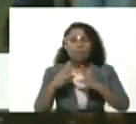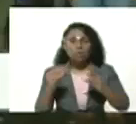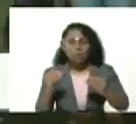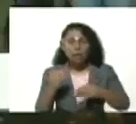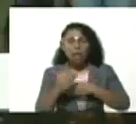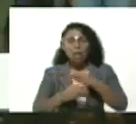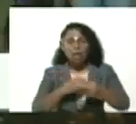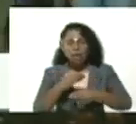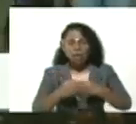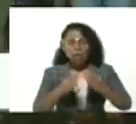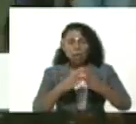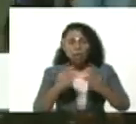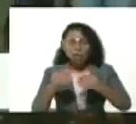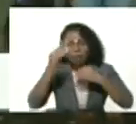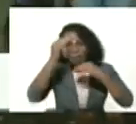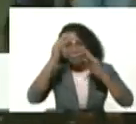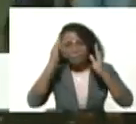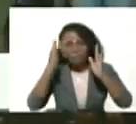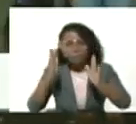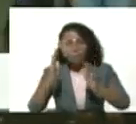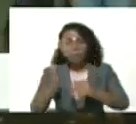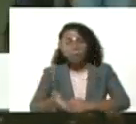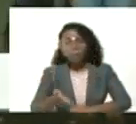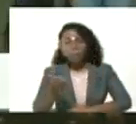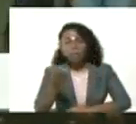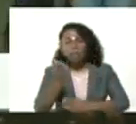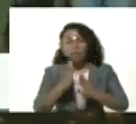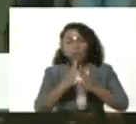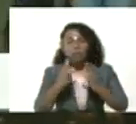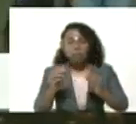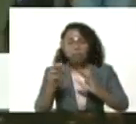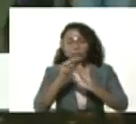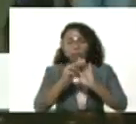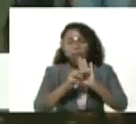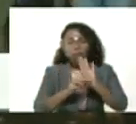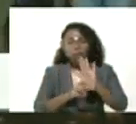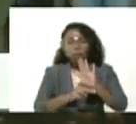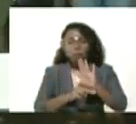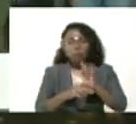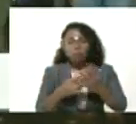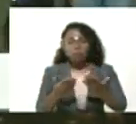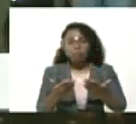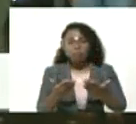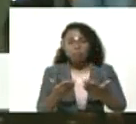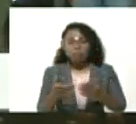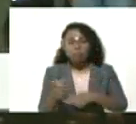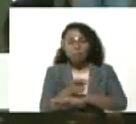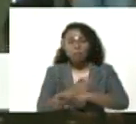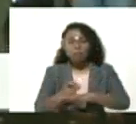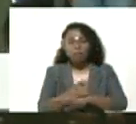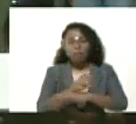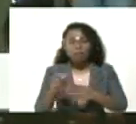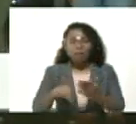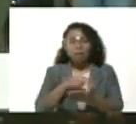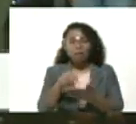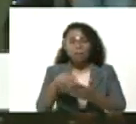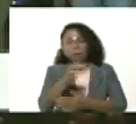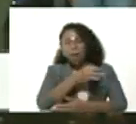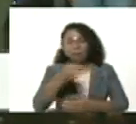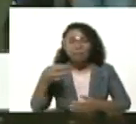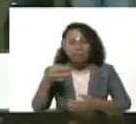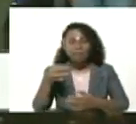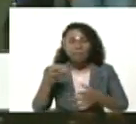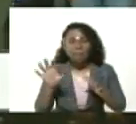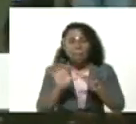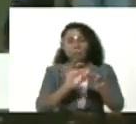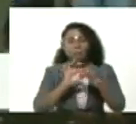habido una atención muy importante de todos los niveles del gobierno nacional y en perfecta unidad